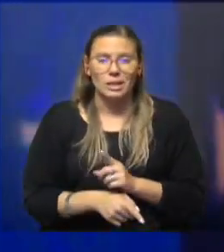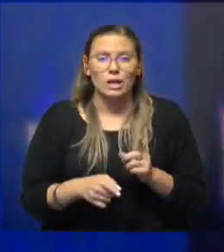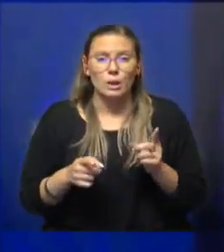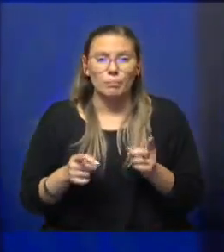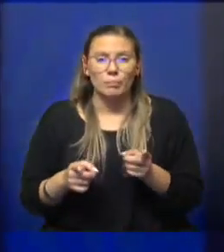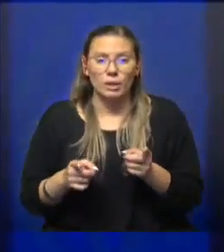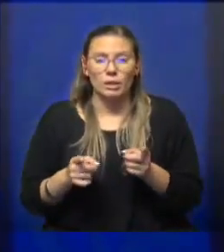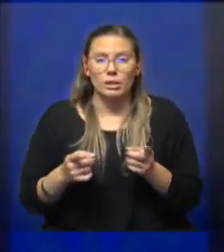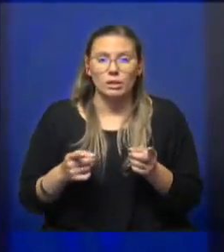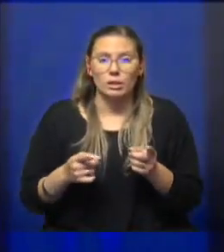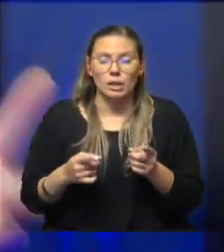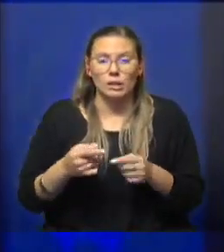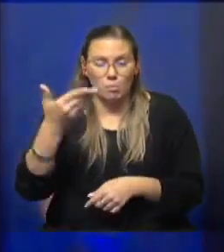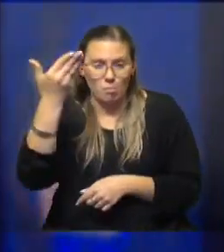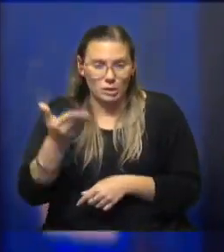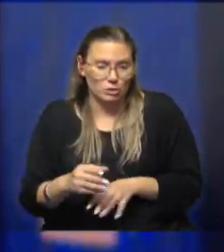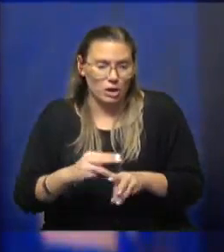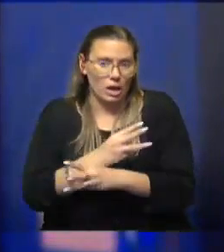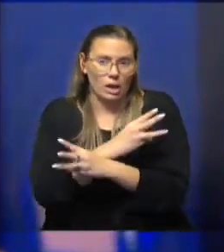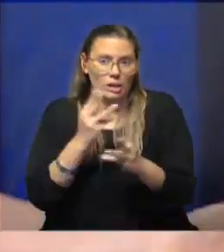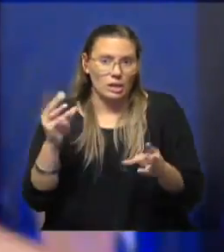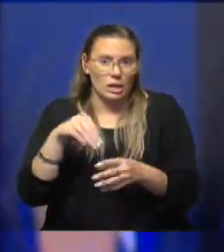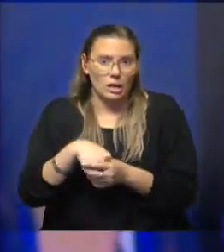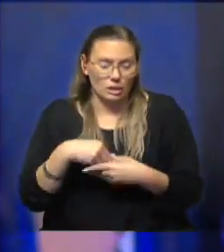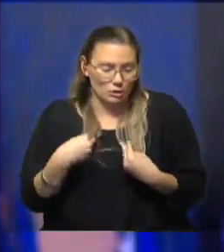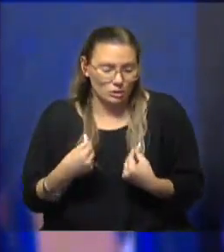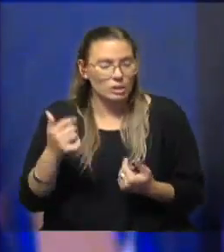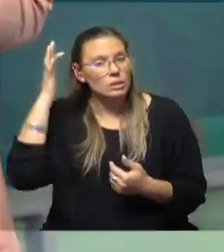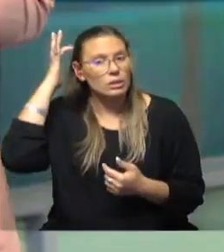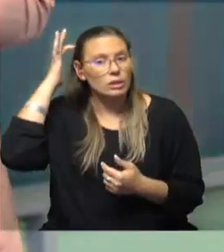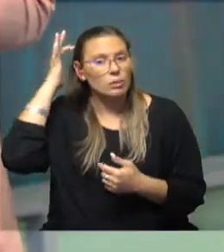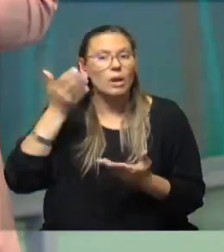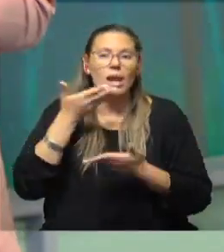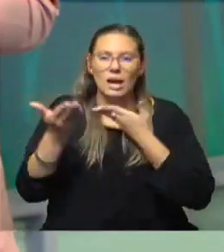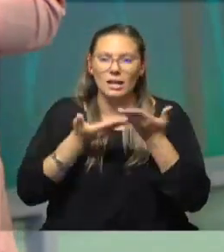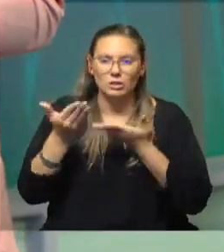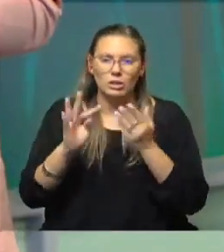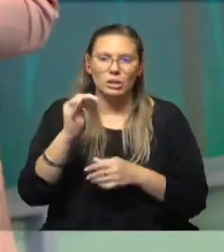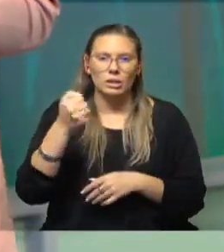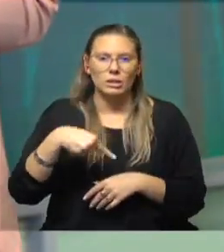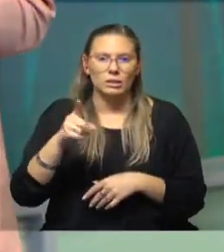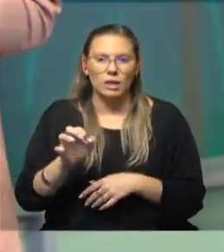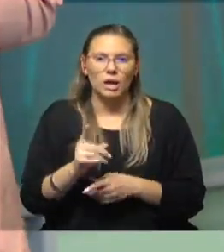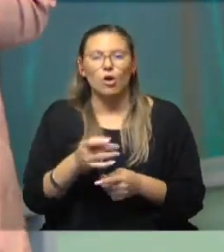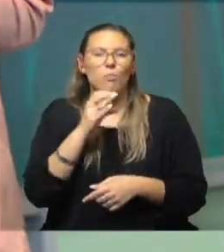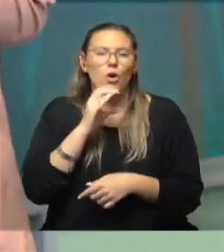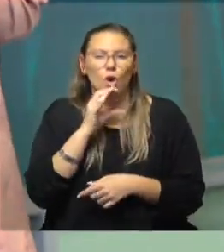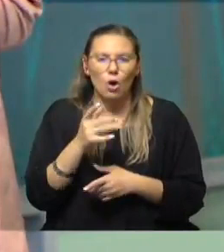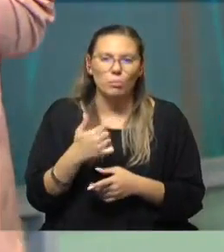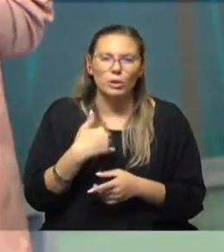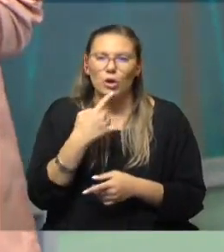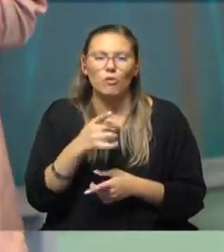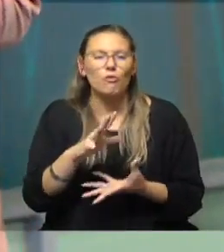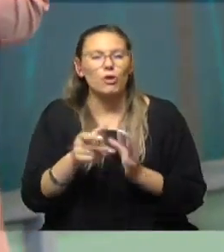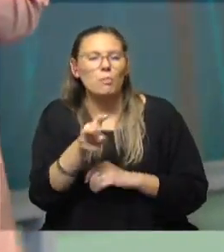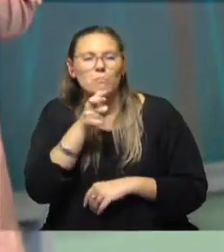e involucra todo el ser de la persona que lo interpreta. De todos modos, las letras de tango siempre tuvieron una cosa como medio burlona, el uso del